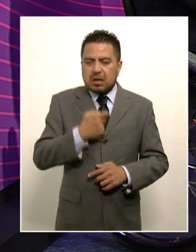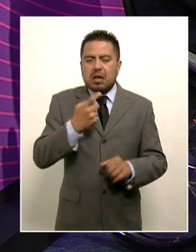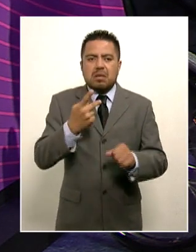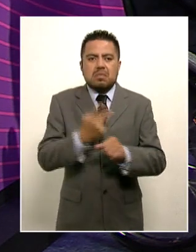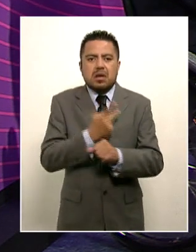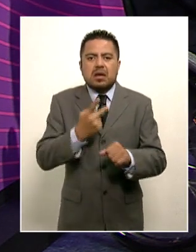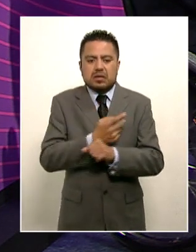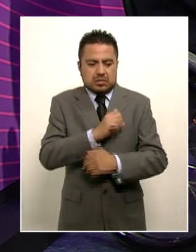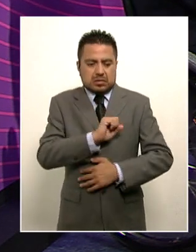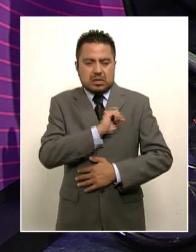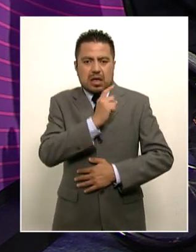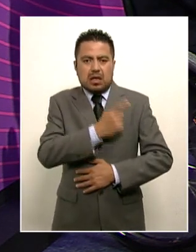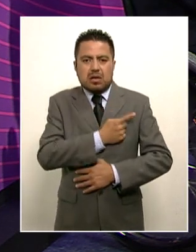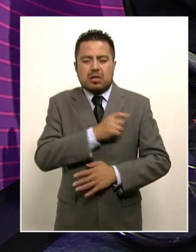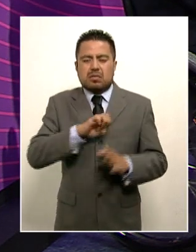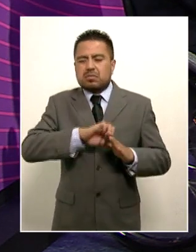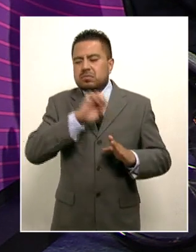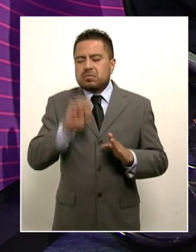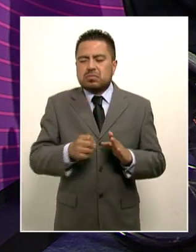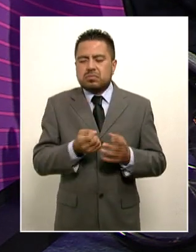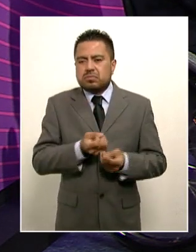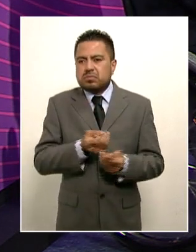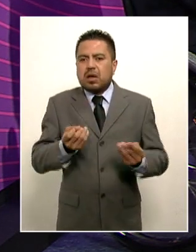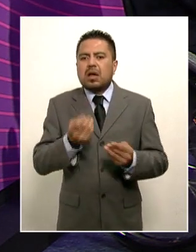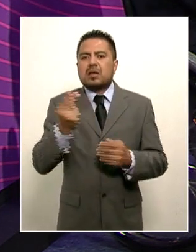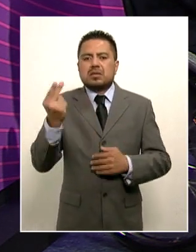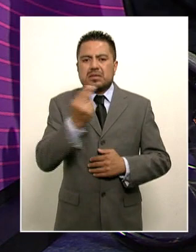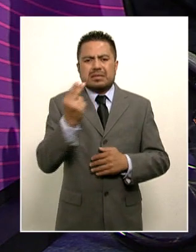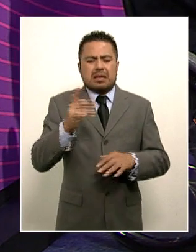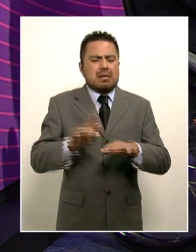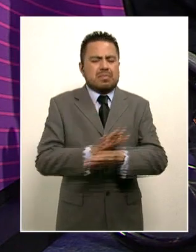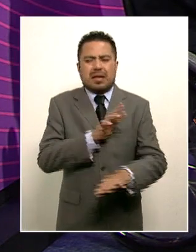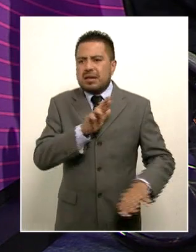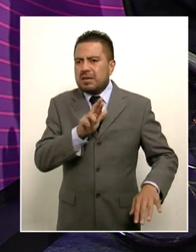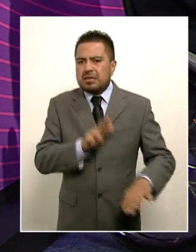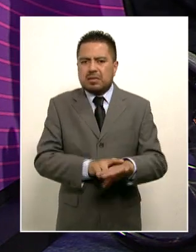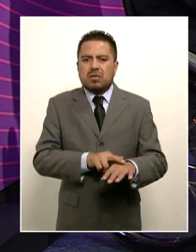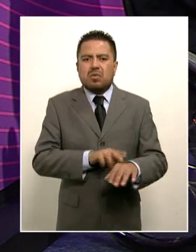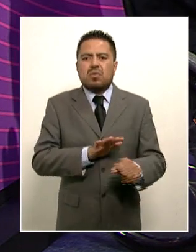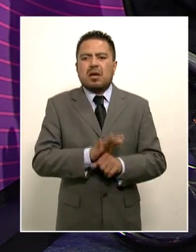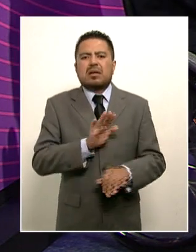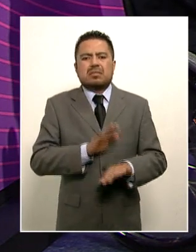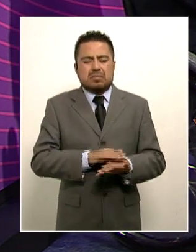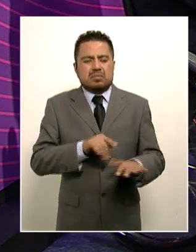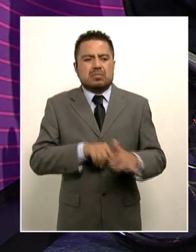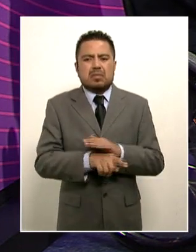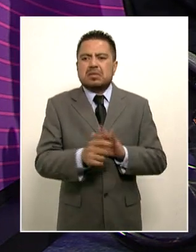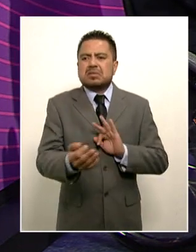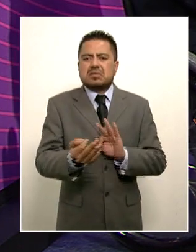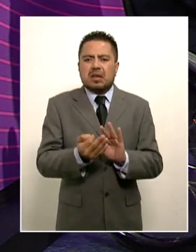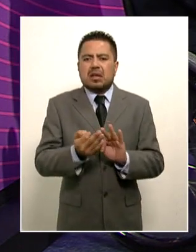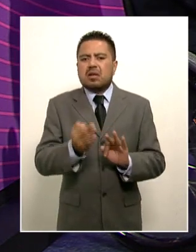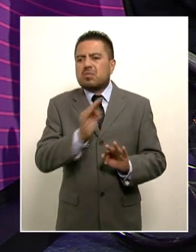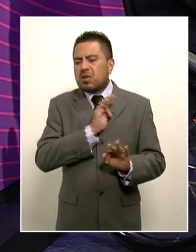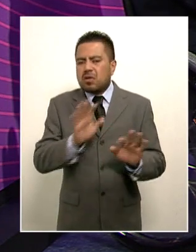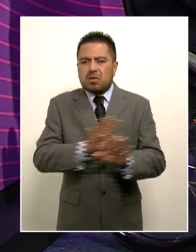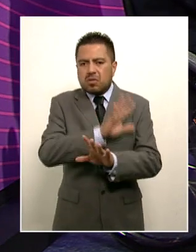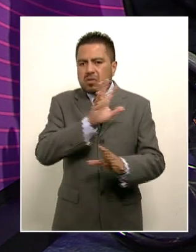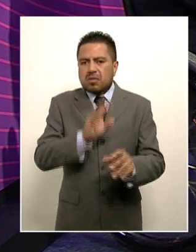pasando con su salud, por dar un ejemplo. Entonces, las necesidades son enormes. ¿Qué tan lejos o cerca estamos de haberlas